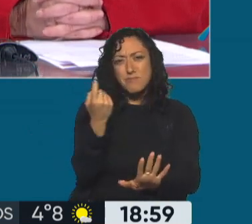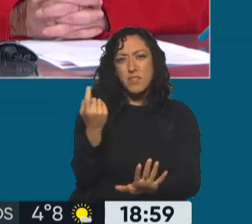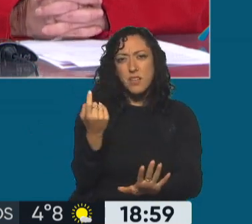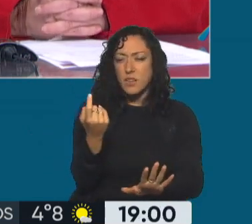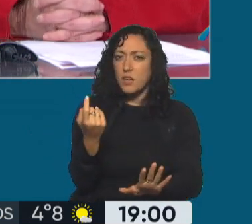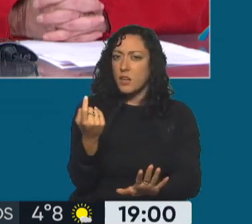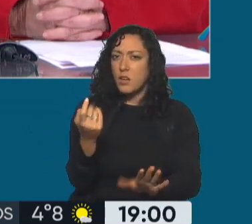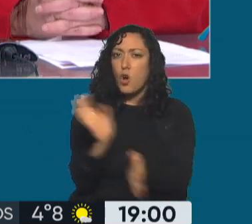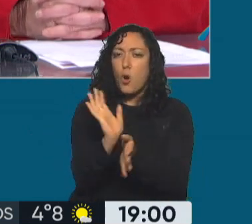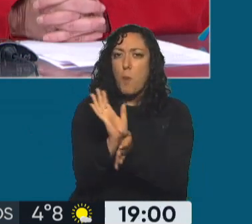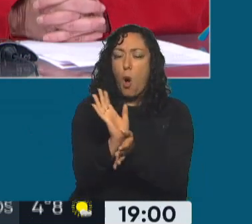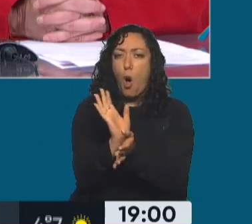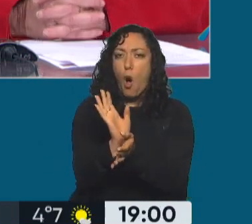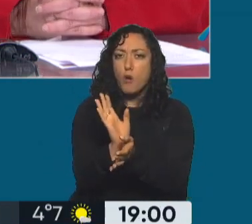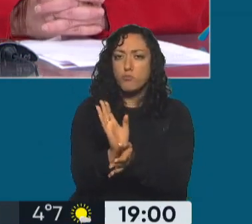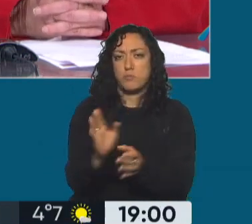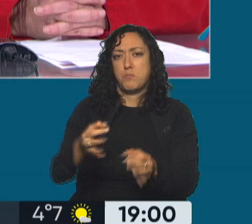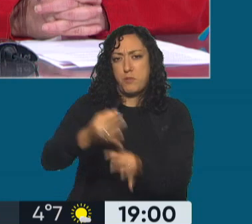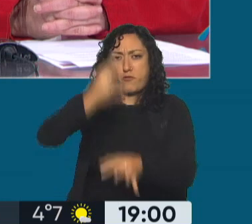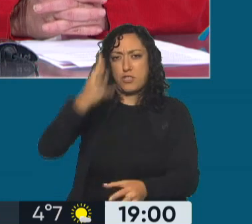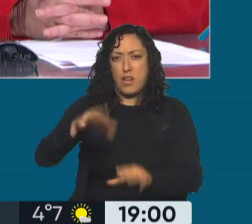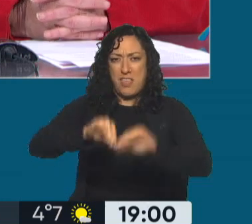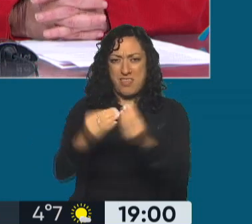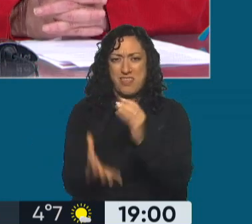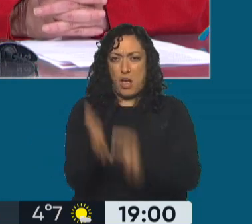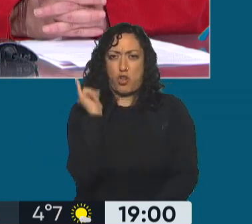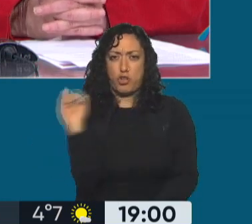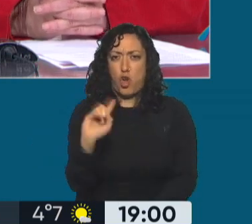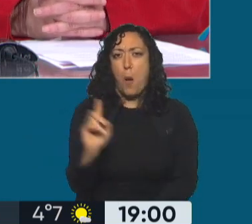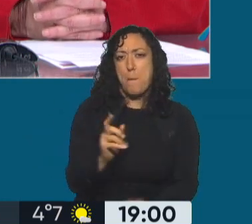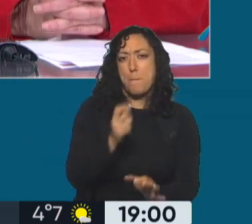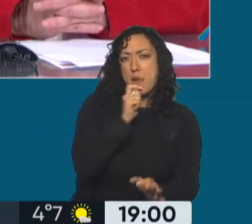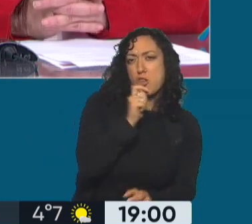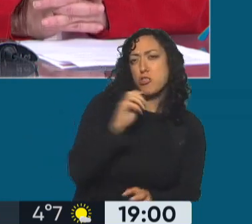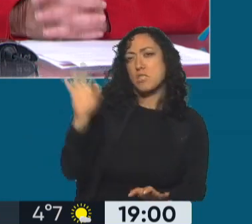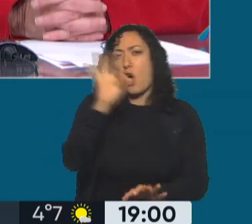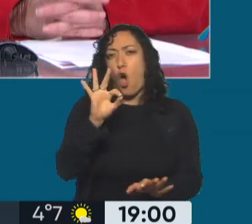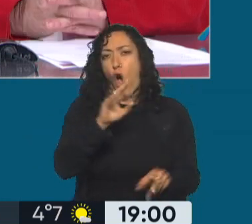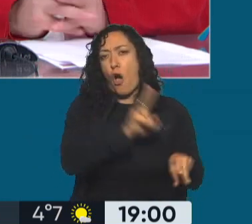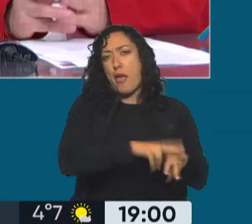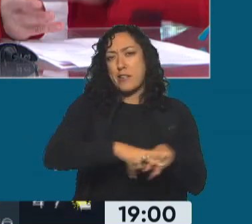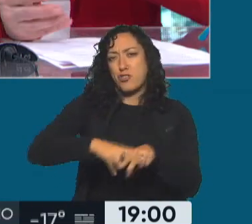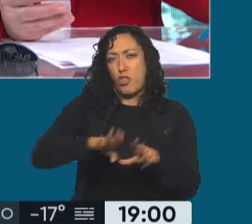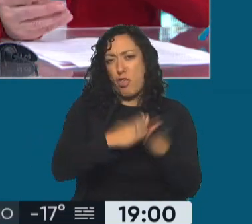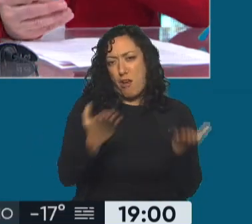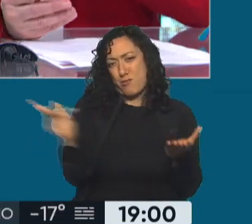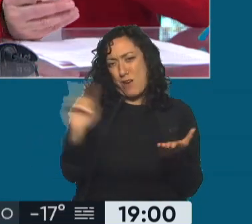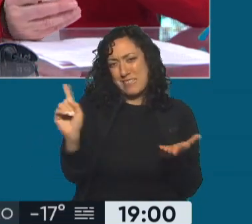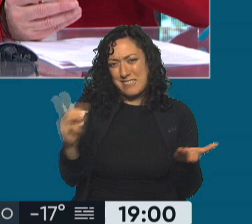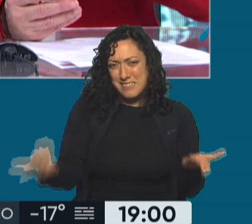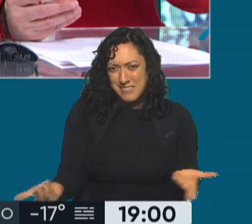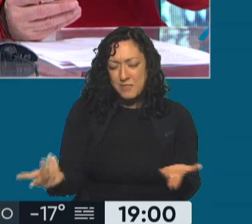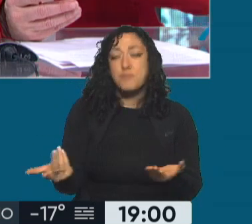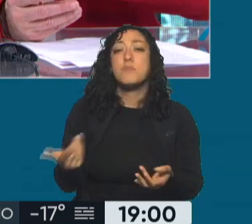deberían ser diagnosticadas por un especialista, no por un periodista o un editorialista. Uno tiene que pensar